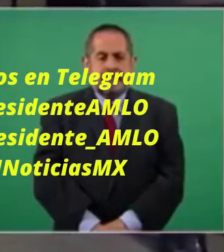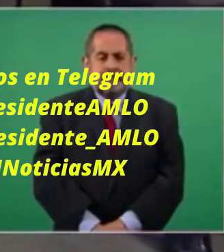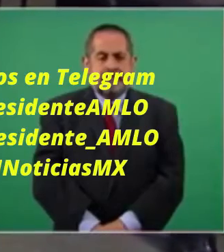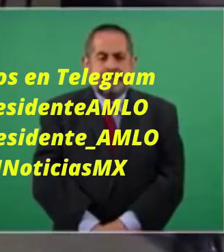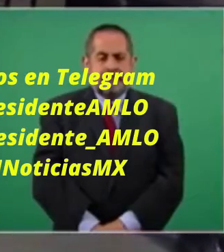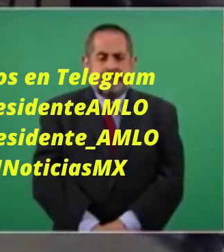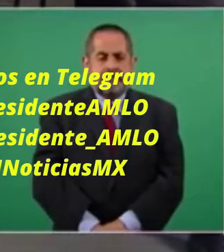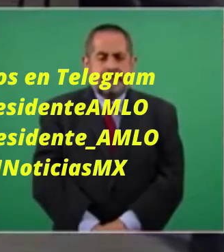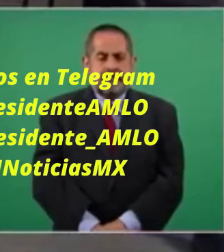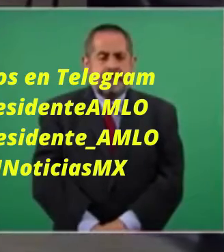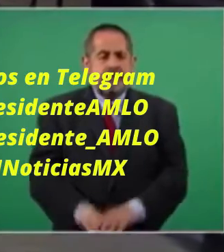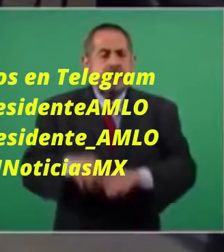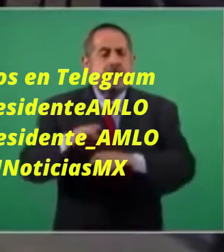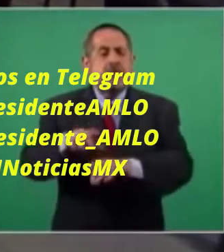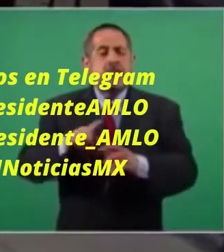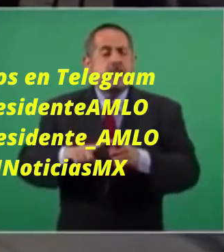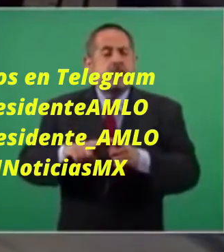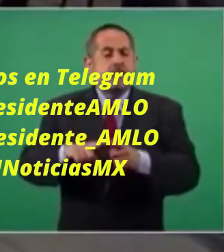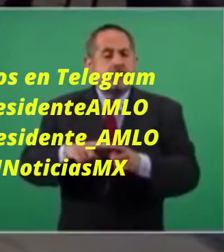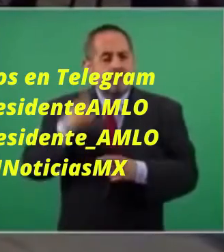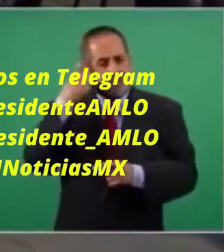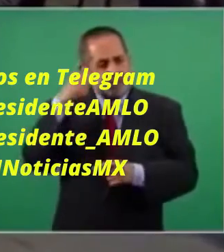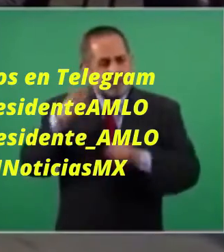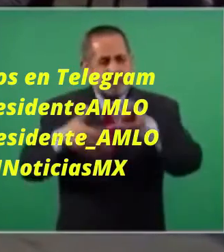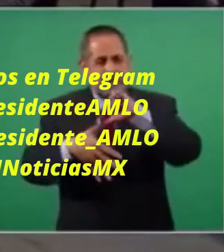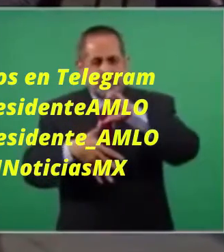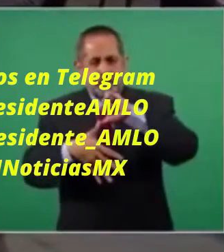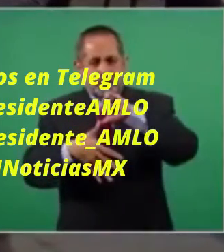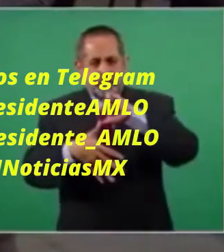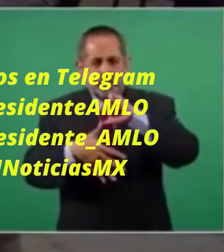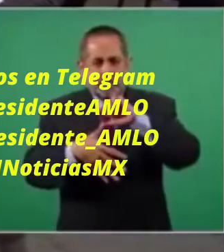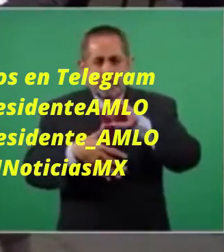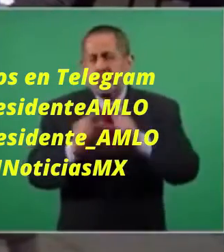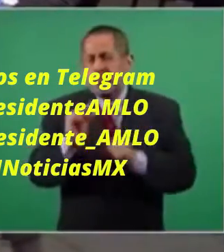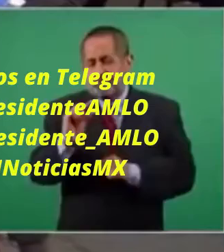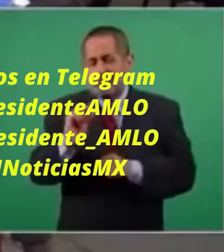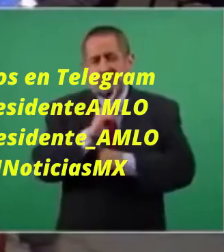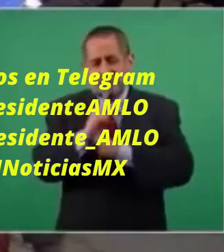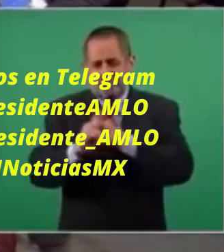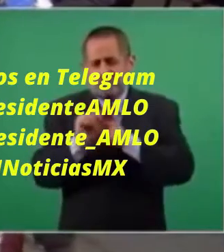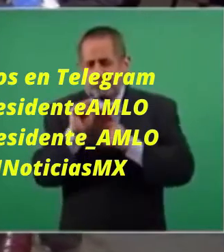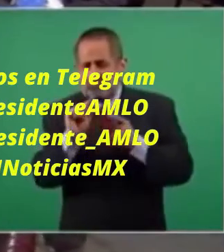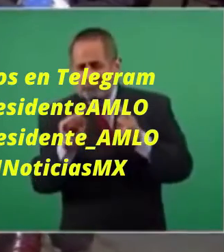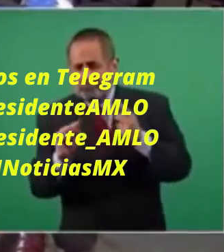En el caso de América Latina, muy pocos países.